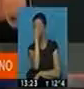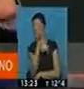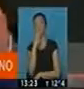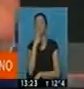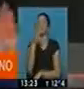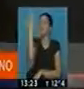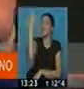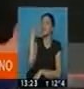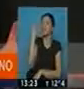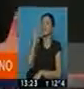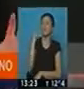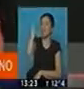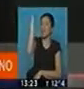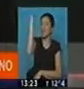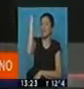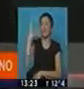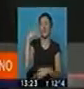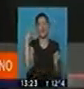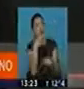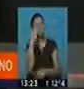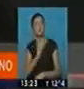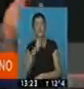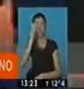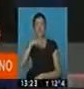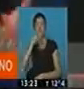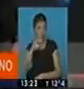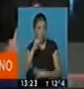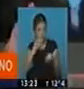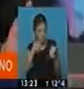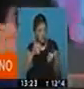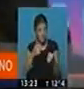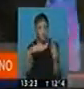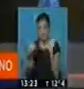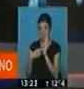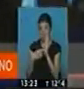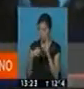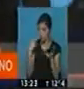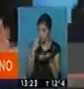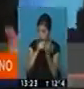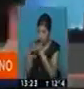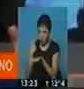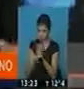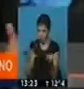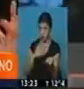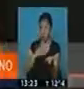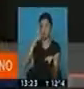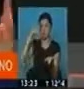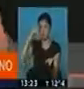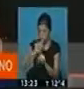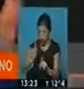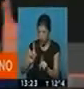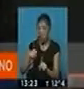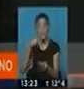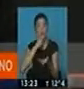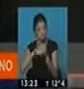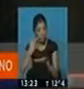franquismo, que tiene algún sentido. Ya para los jóvenes, y lo dicen las encuestas, no es algo que se me ocurre a mí, el PSOE no significa nada, el PP por ahí algo más, pero cuando uno ve